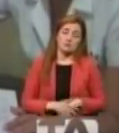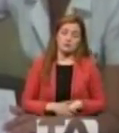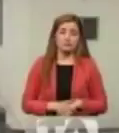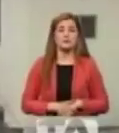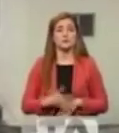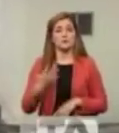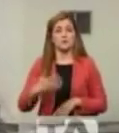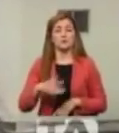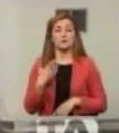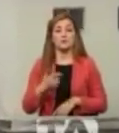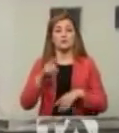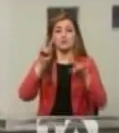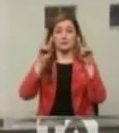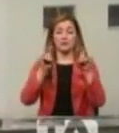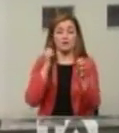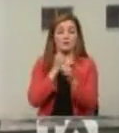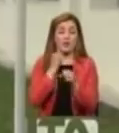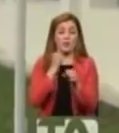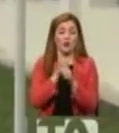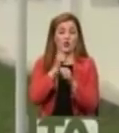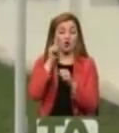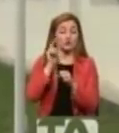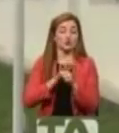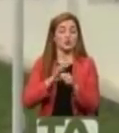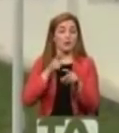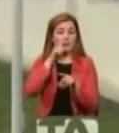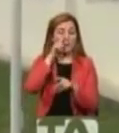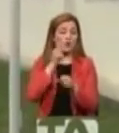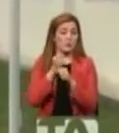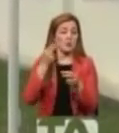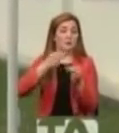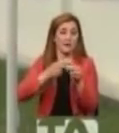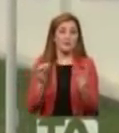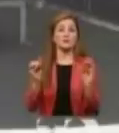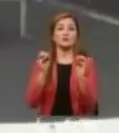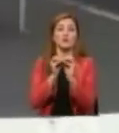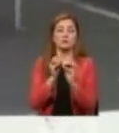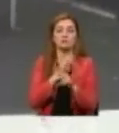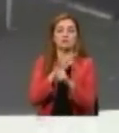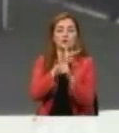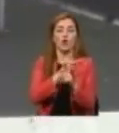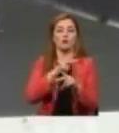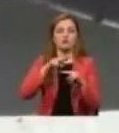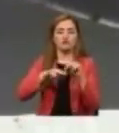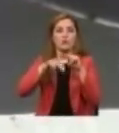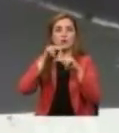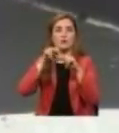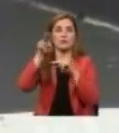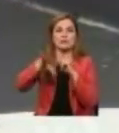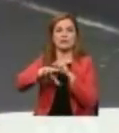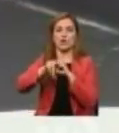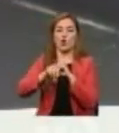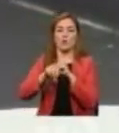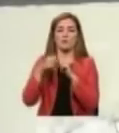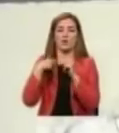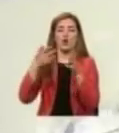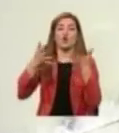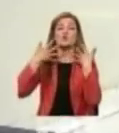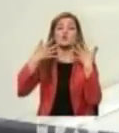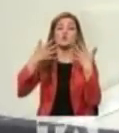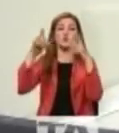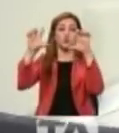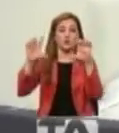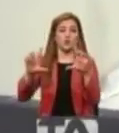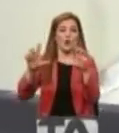se le habrían destinado más trabajadores médicos. Por el momento tratan de cuidar la estructura y evitar que se den robos de